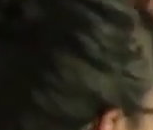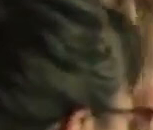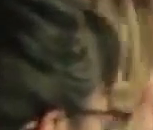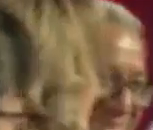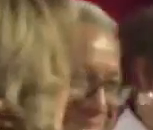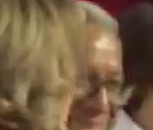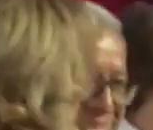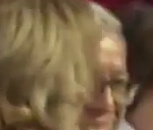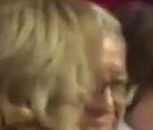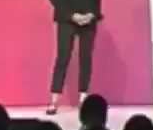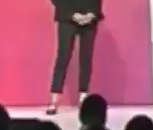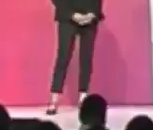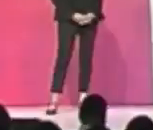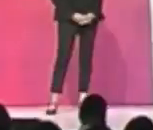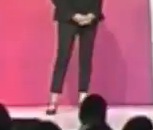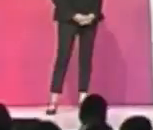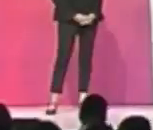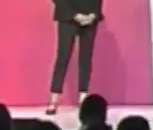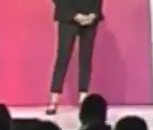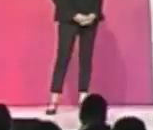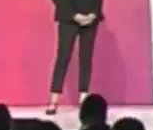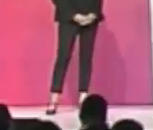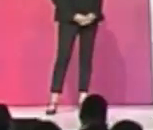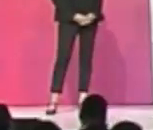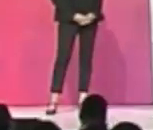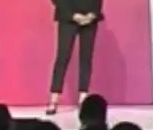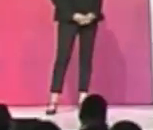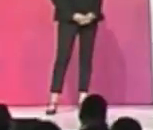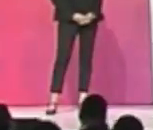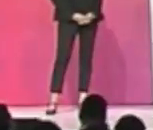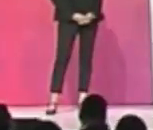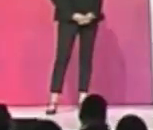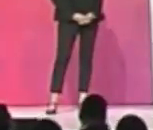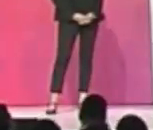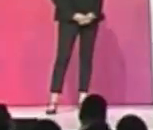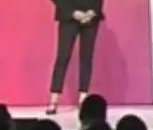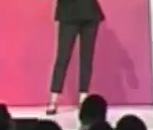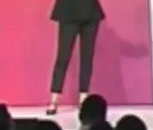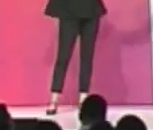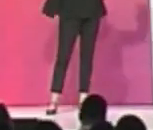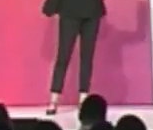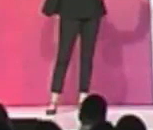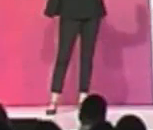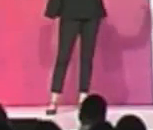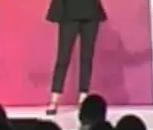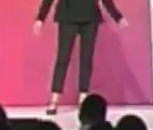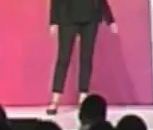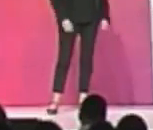Maestría en Docencia Universitaria, coordinadora la doctora Itzel López Nájera.